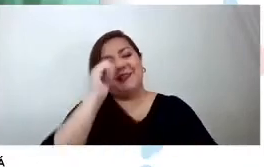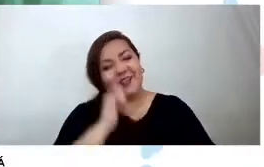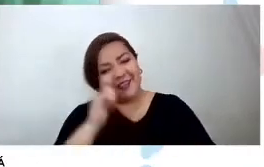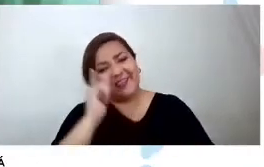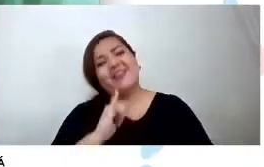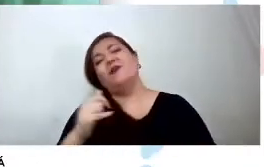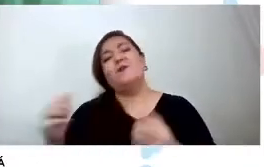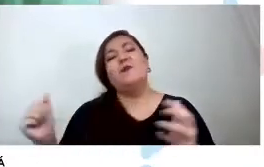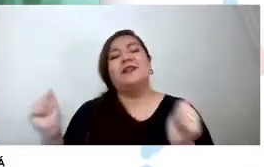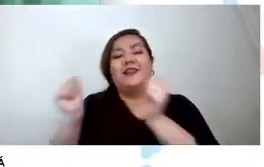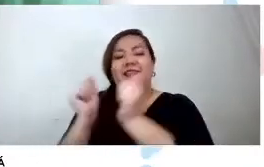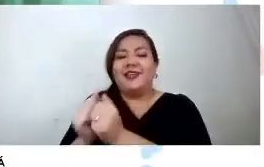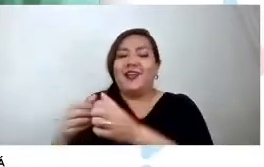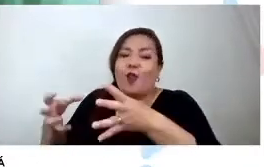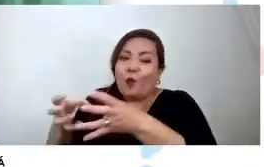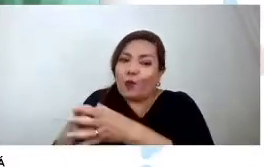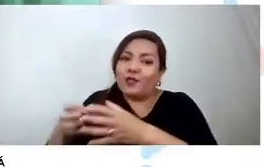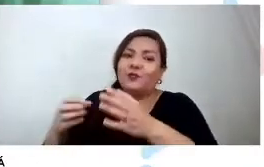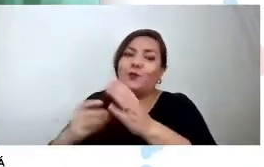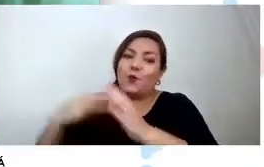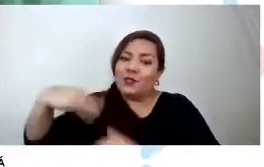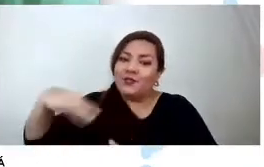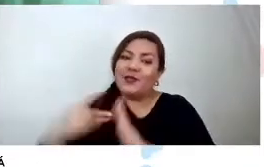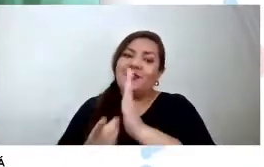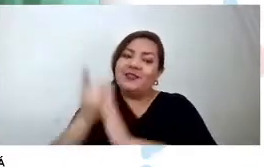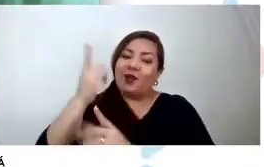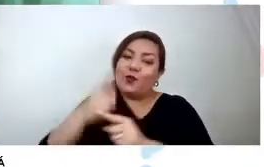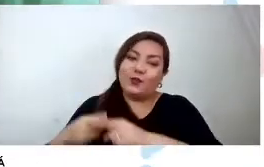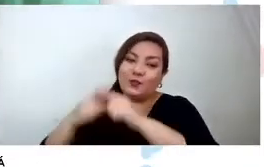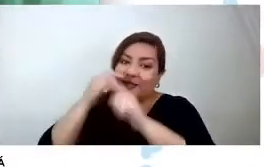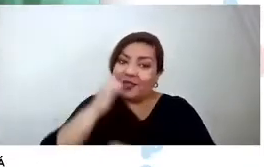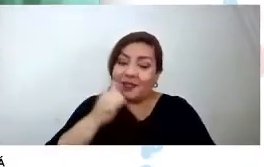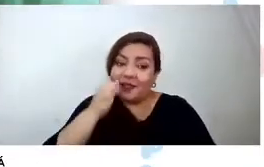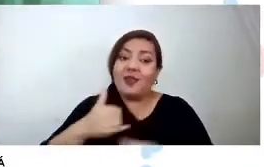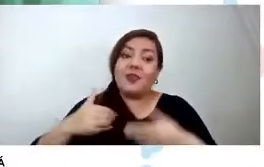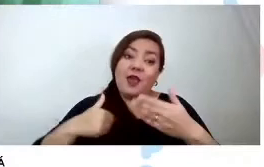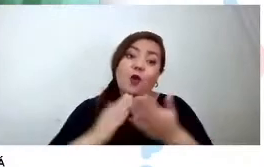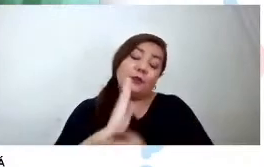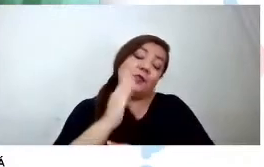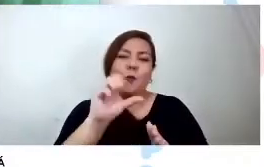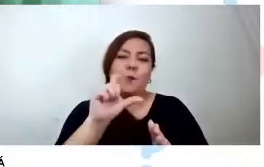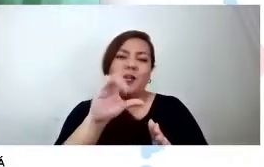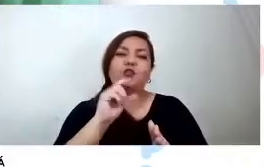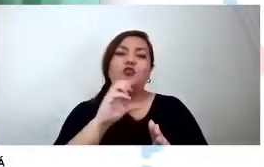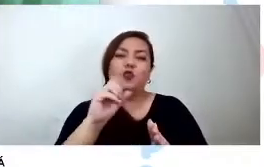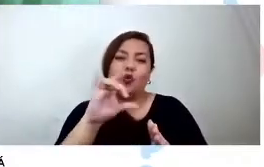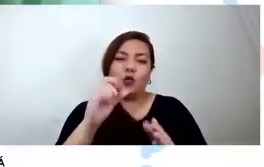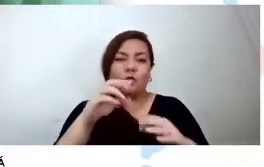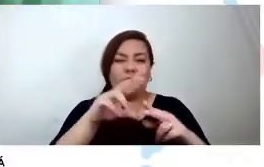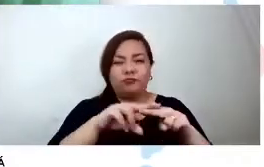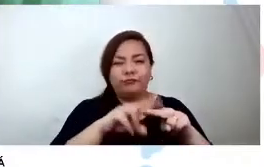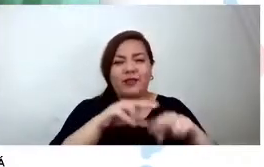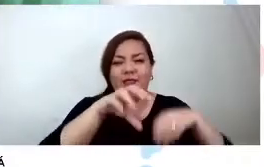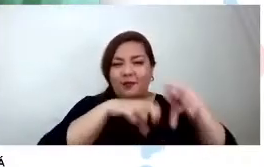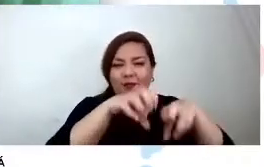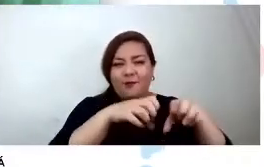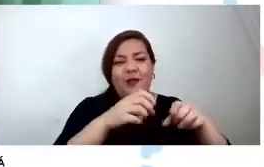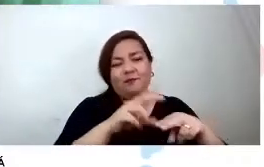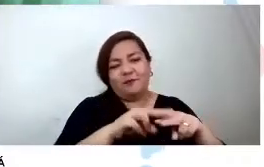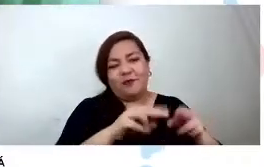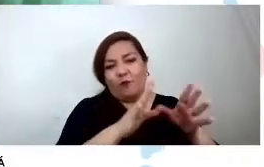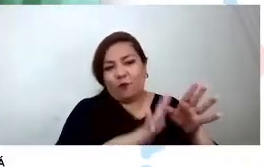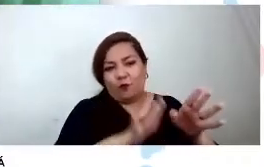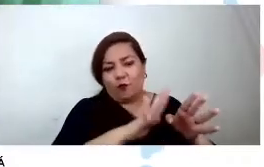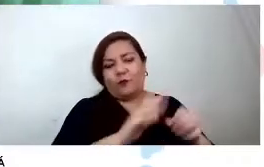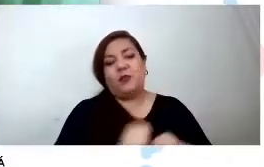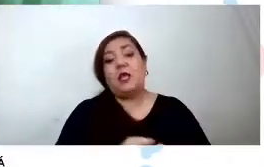perteneciente a la Corporación Municipal de Desarrollo Social de Iquique. Ya comenzamos a despedirnos. Recordarles y agradecer la disposición de